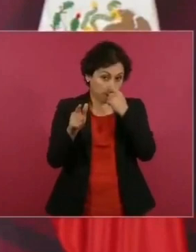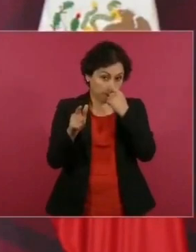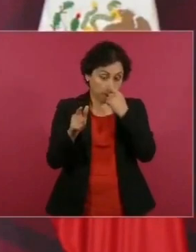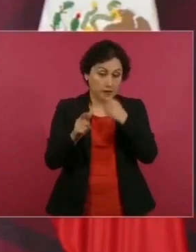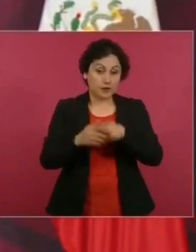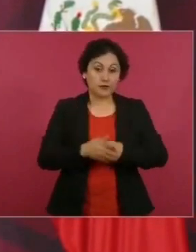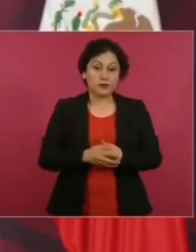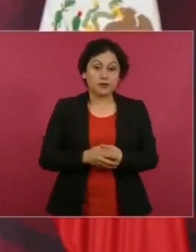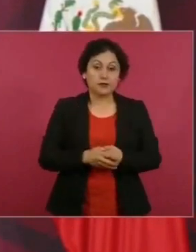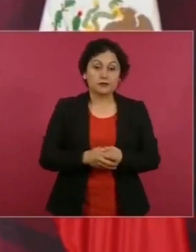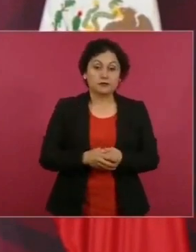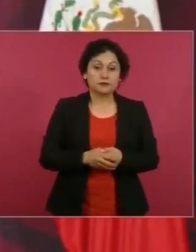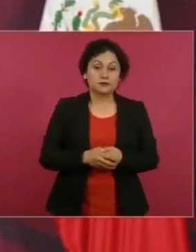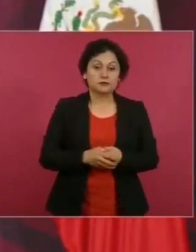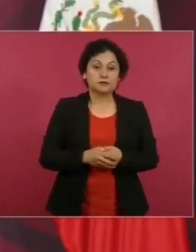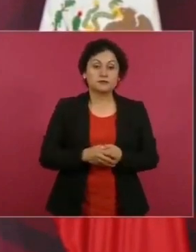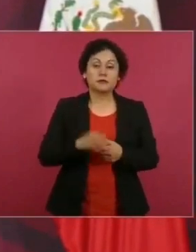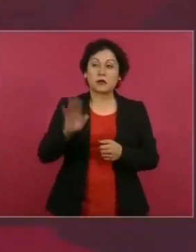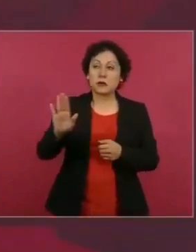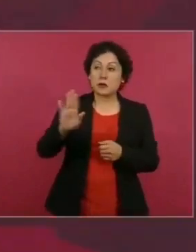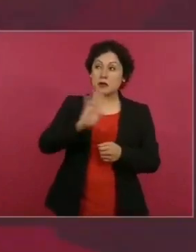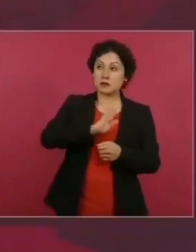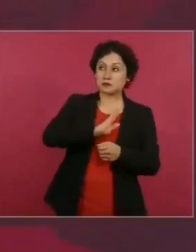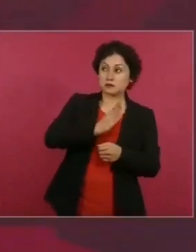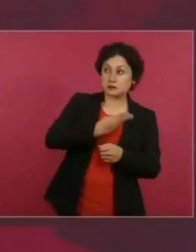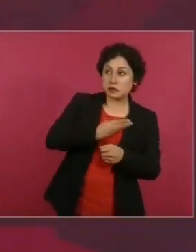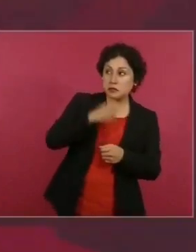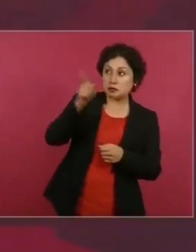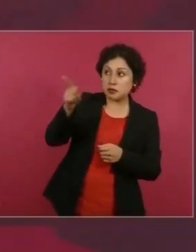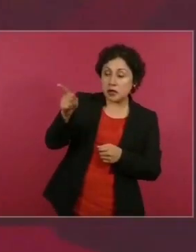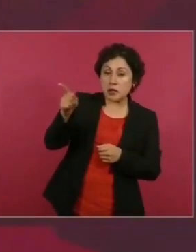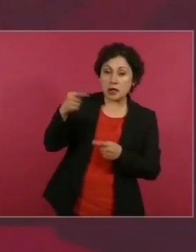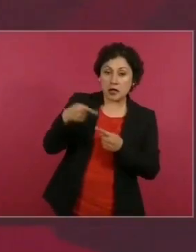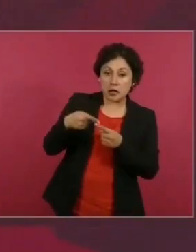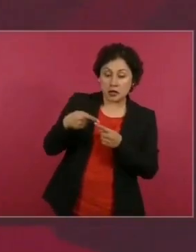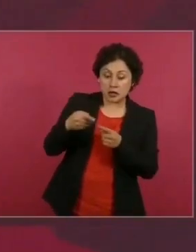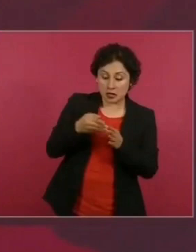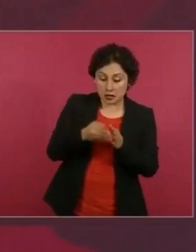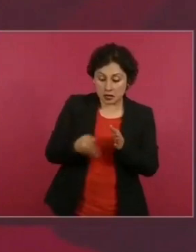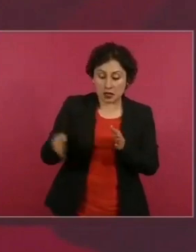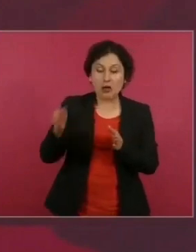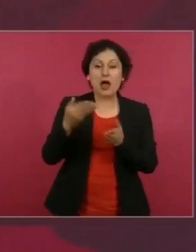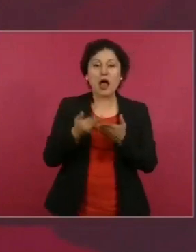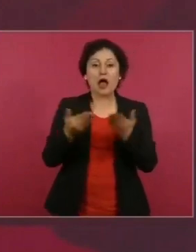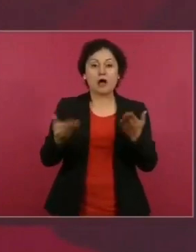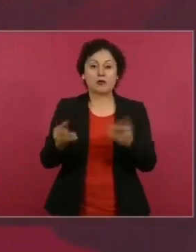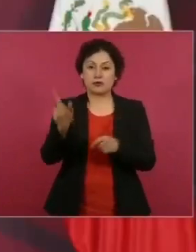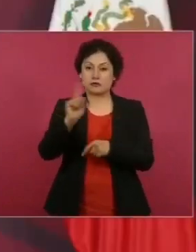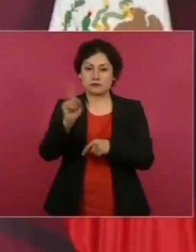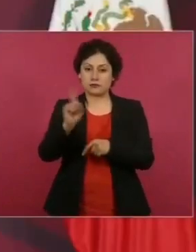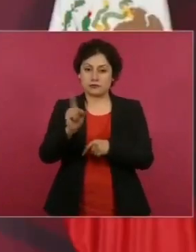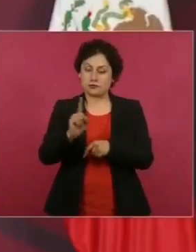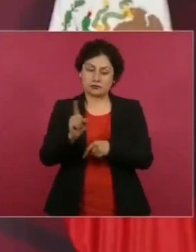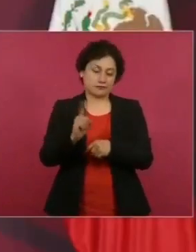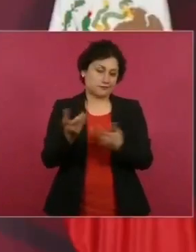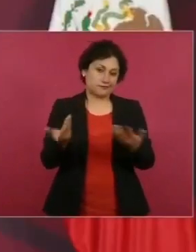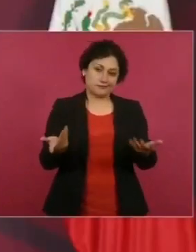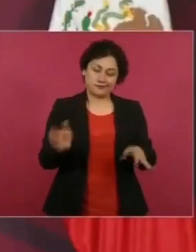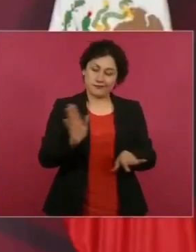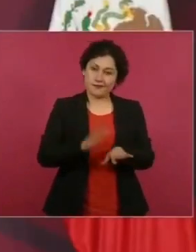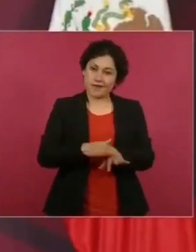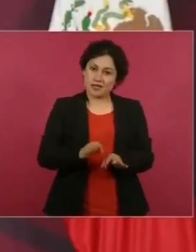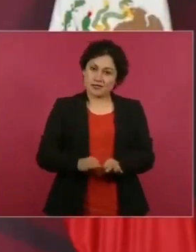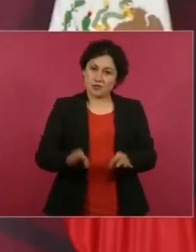de la llegada de los españoles a la fecha. No, lo más importante